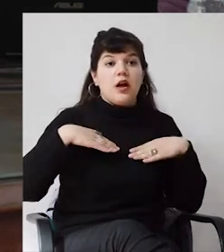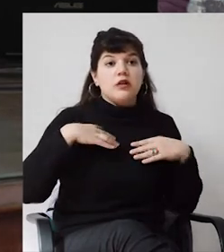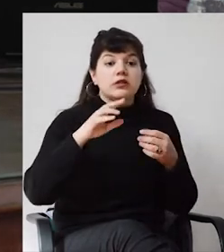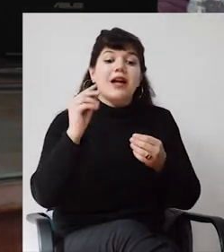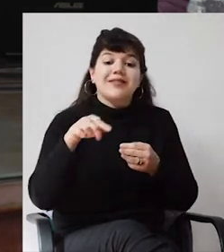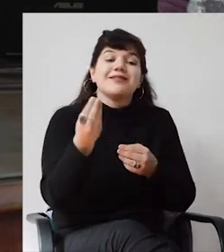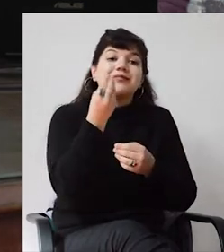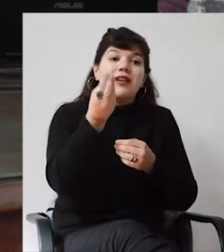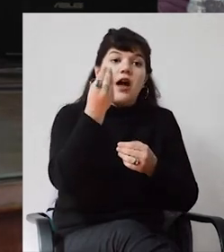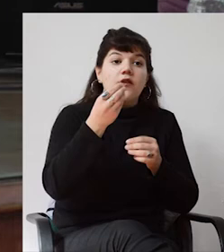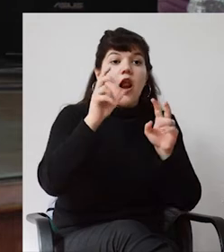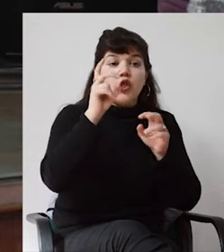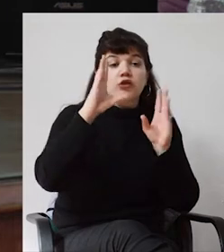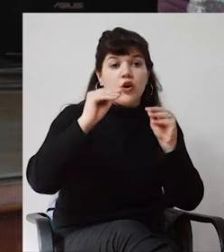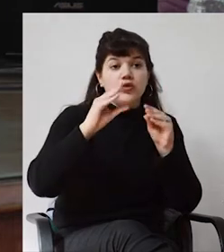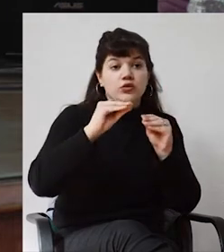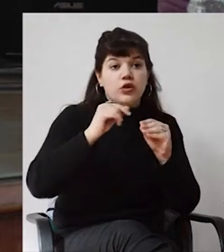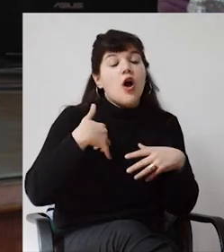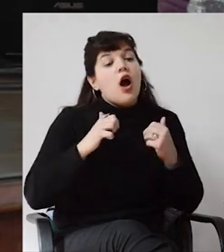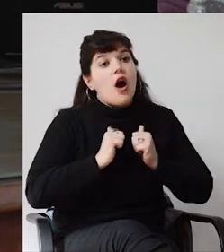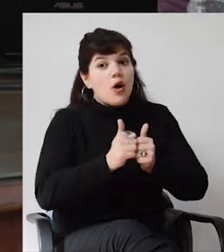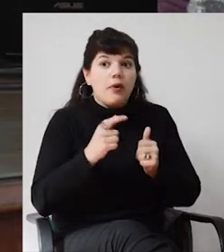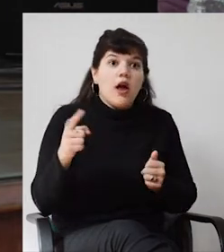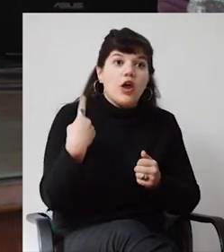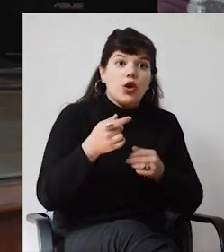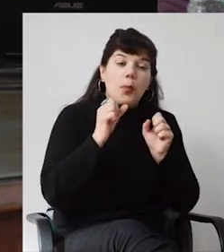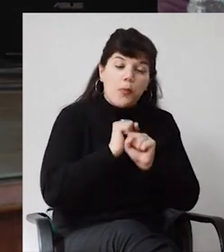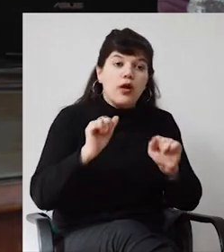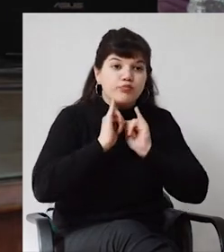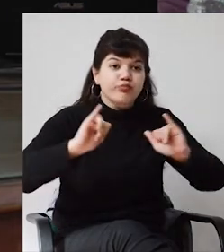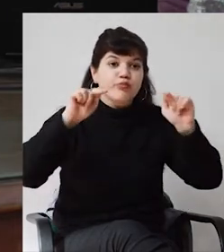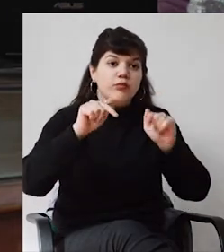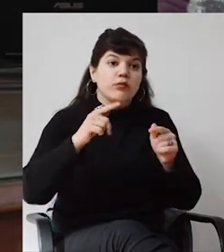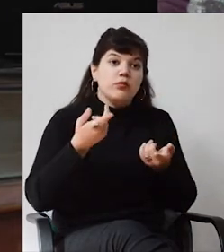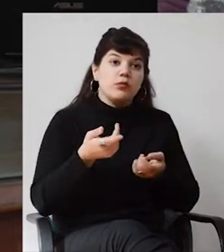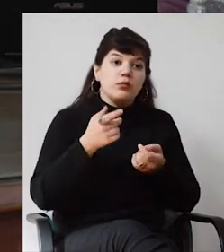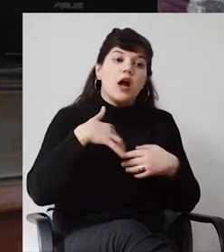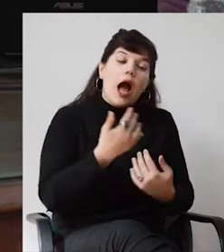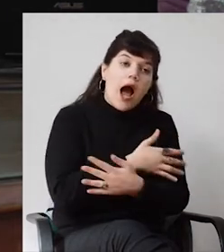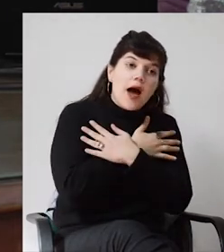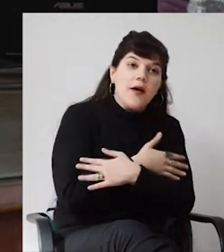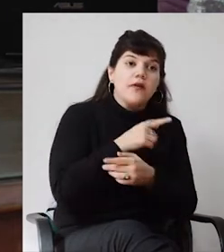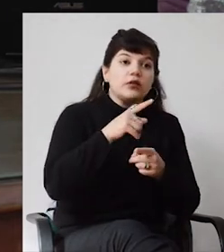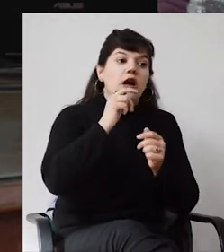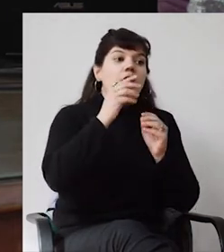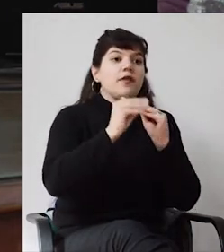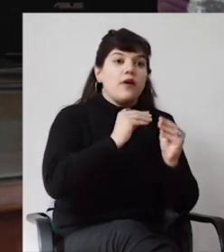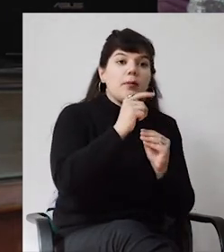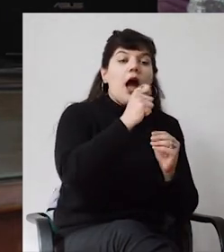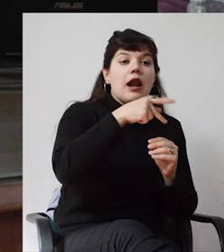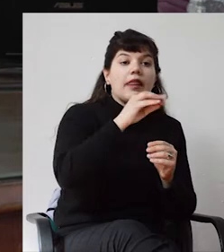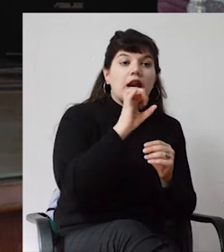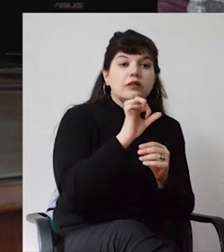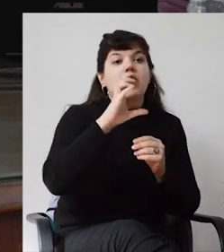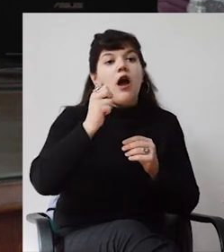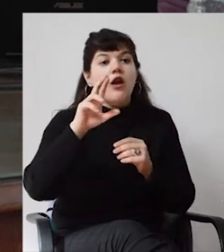cero del día sábado. Exhortamos a todos a acompañarnos y darle difusión. Vaya nuestro apretado abrazo a Andrés